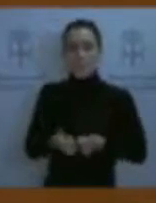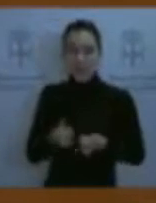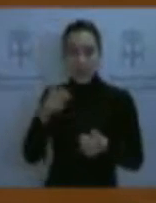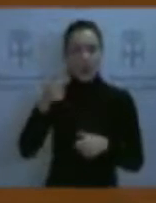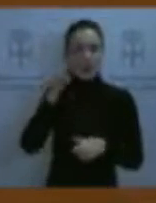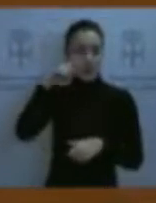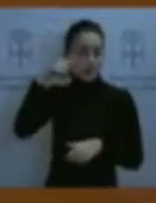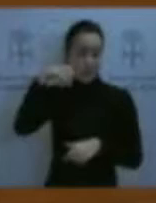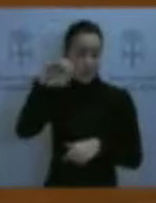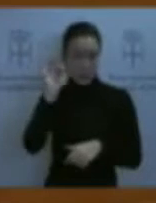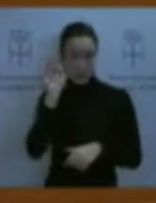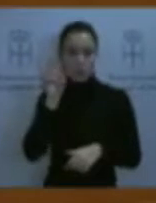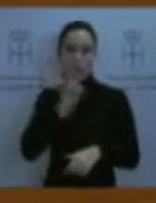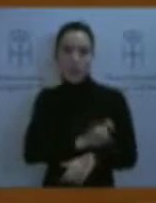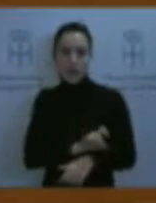de las distintas